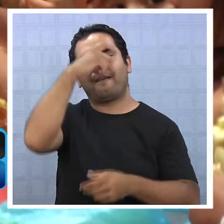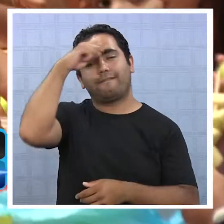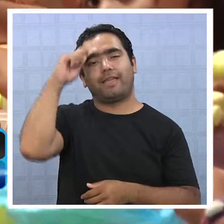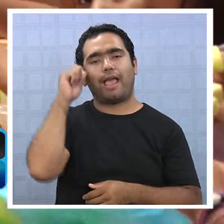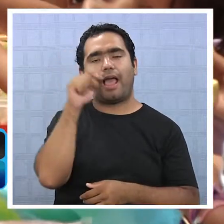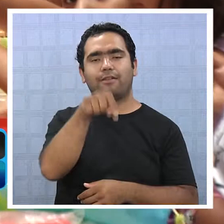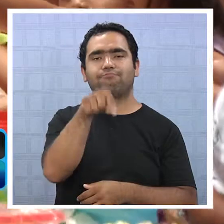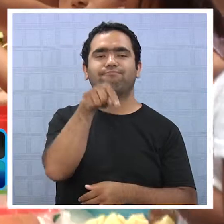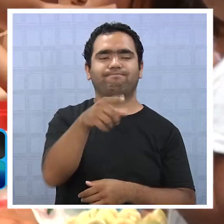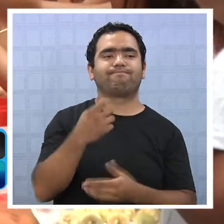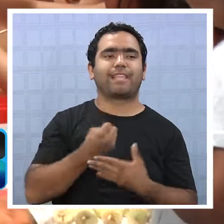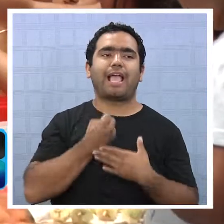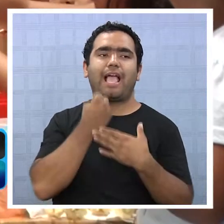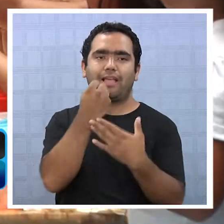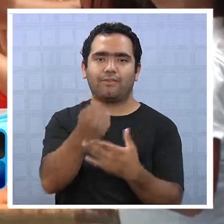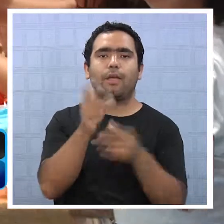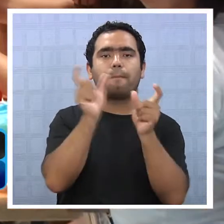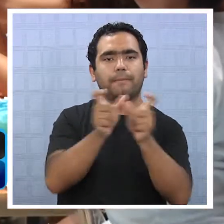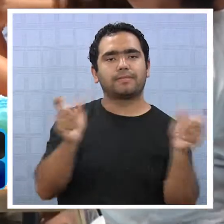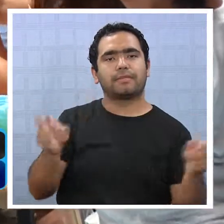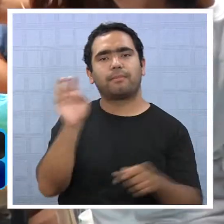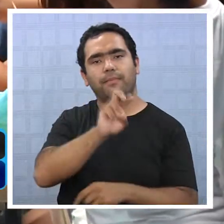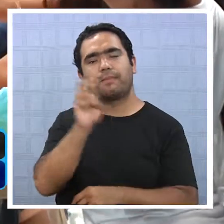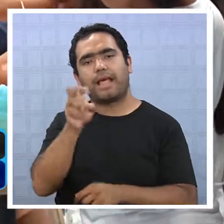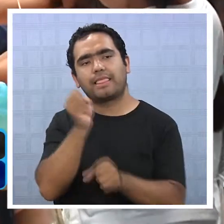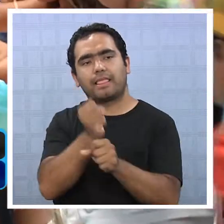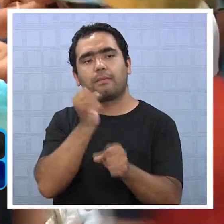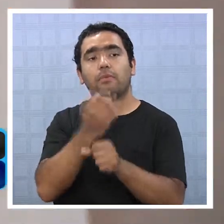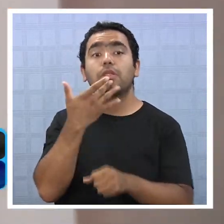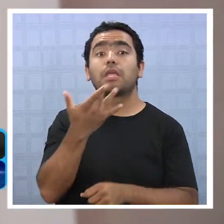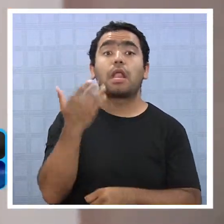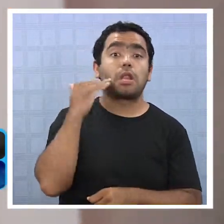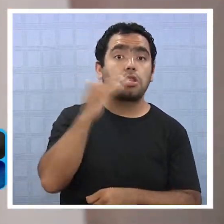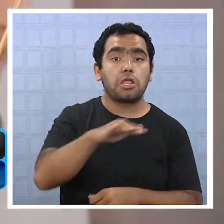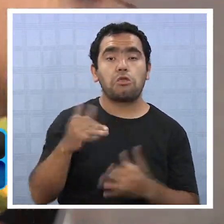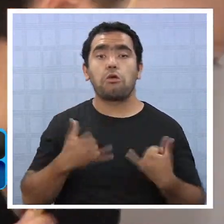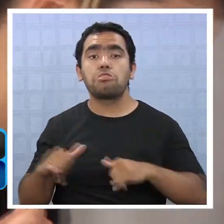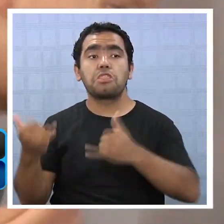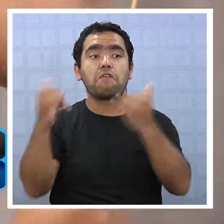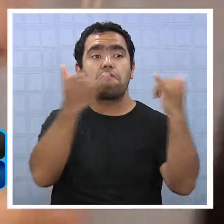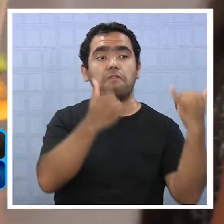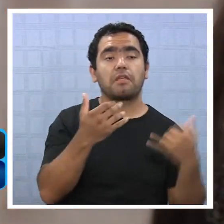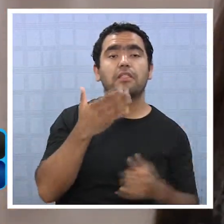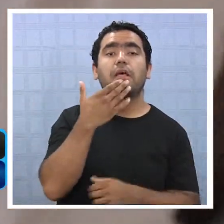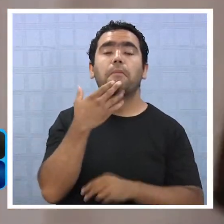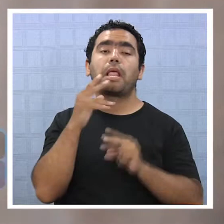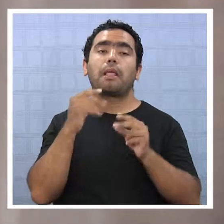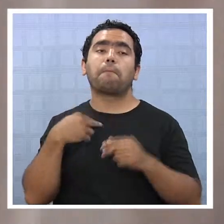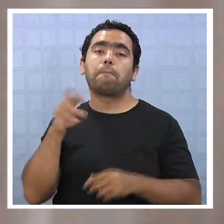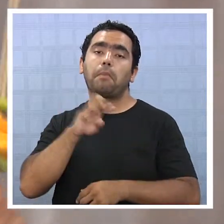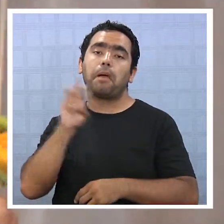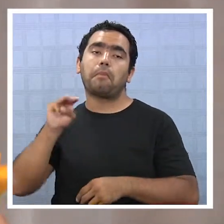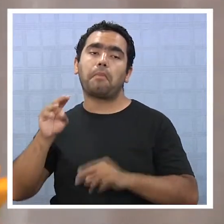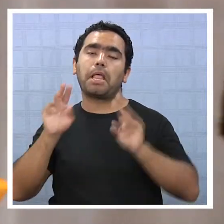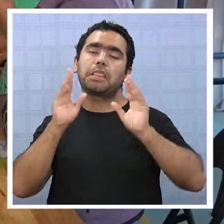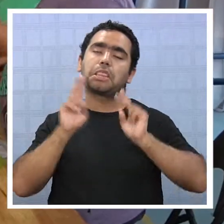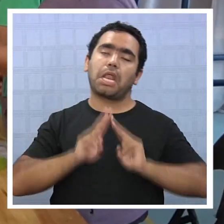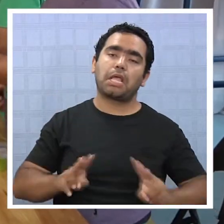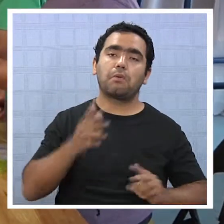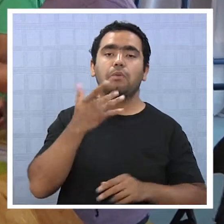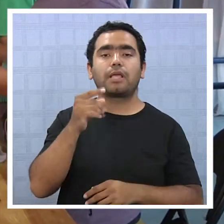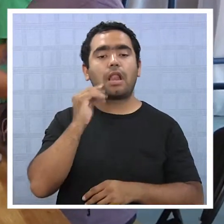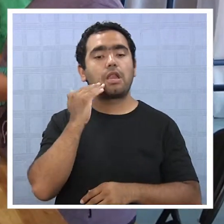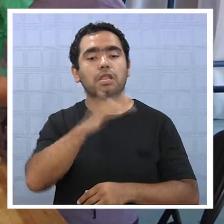escuelas de verano son una buena ayuda para los papás trabajadores, ya que los pequeños se divierten y ellos están tranquilos porque los niños